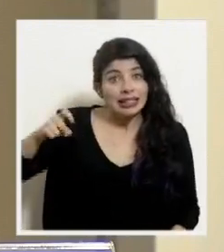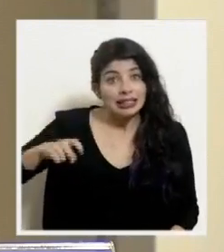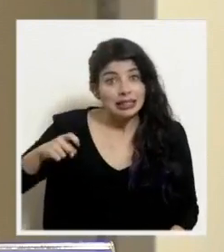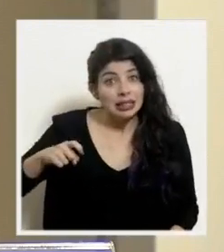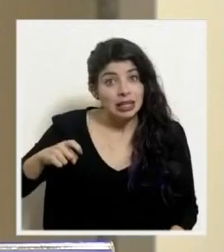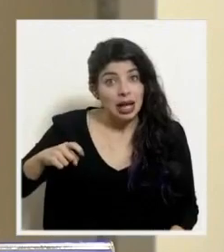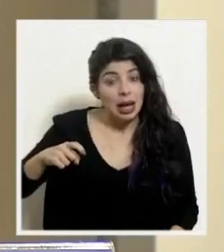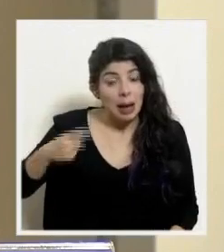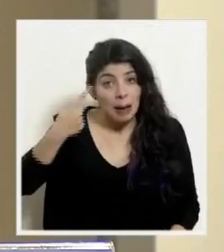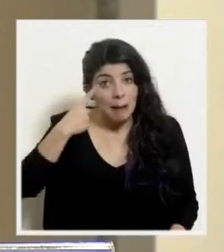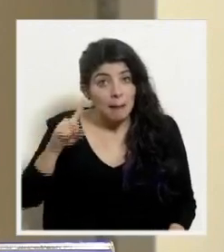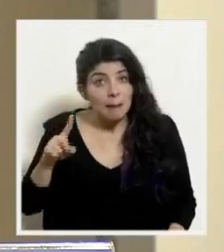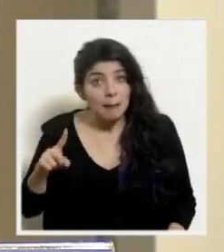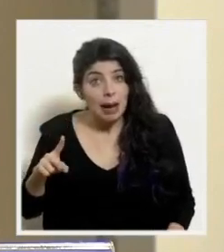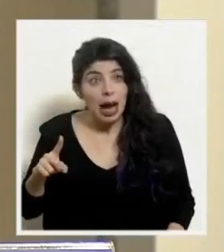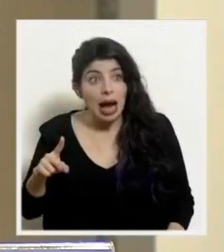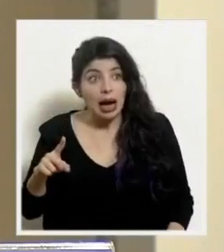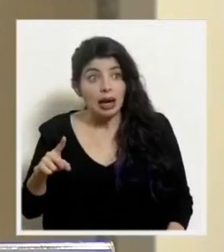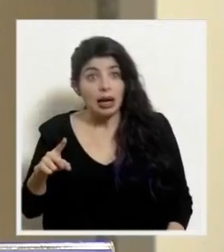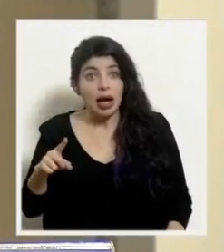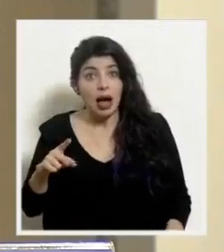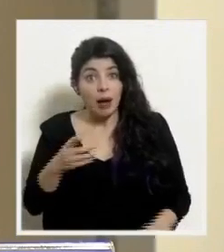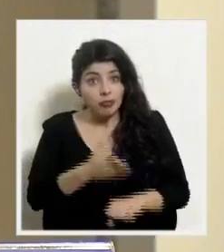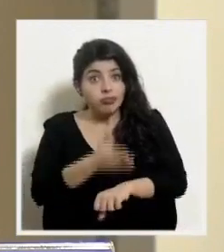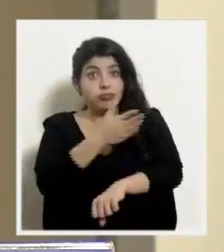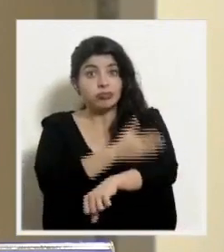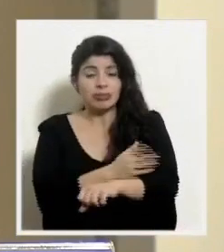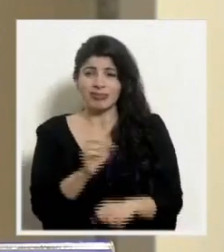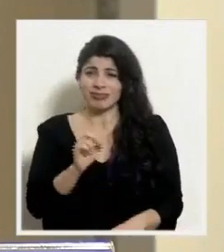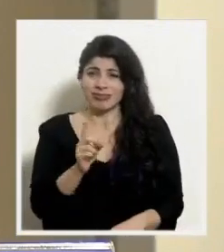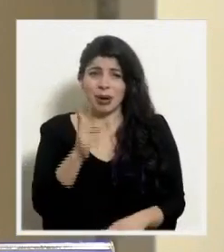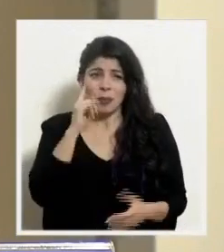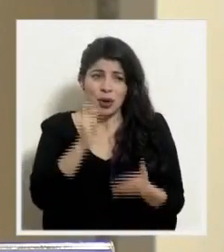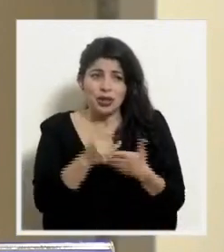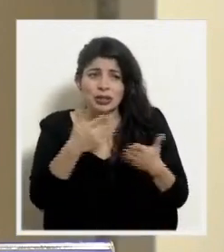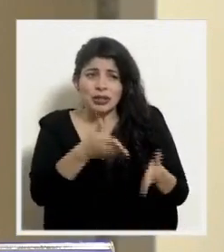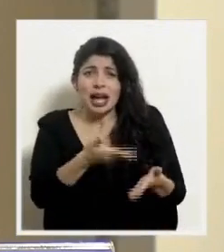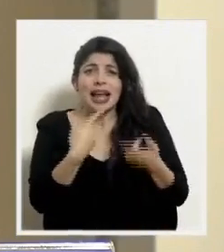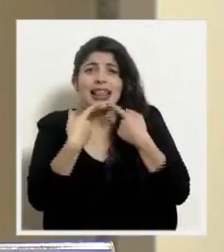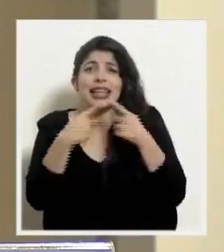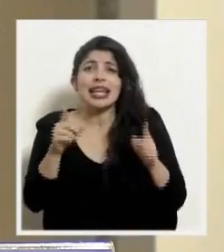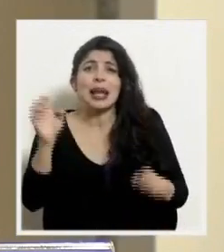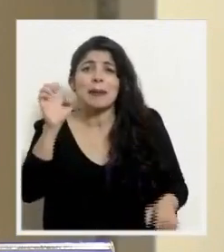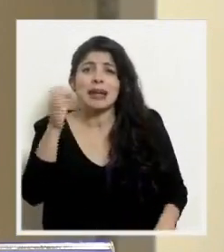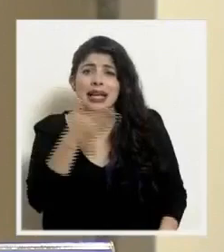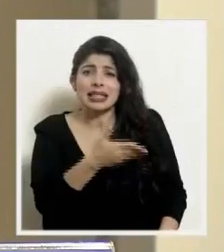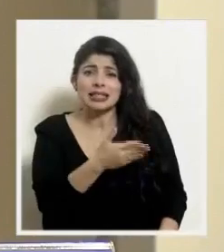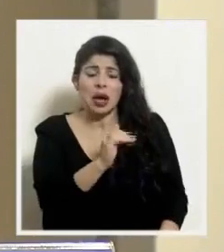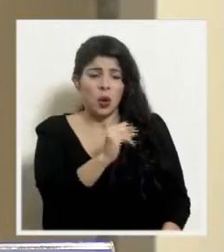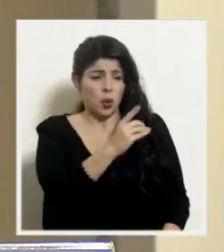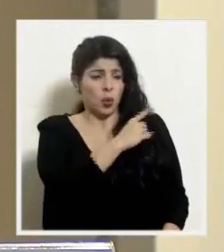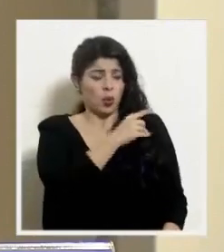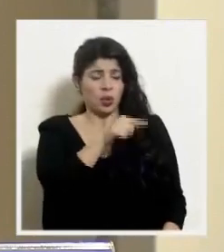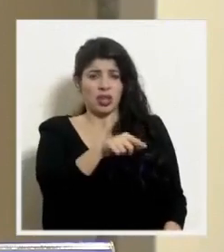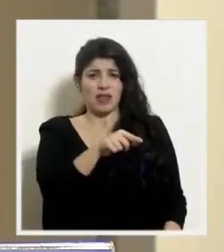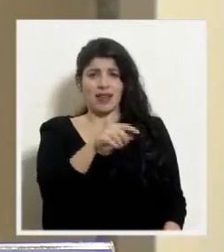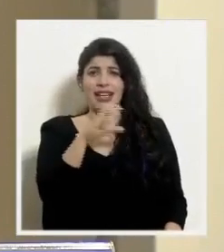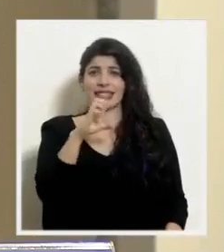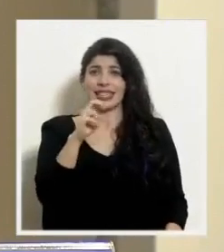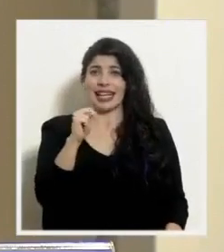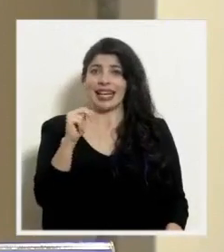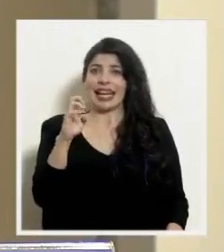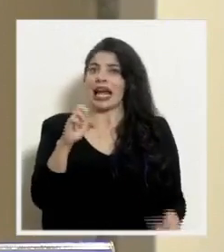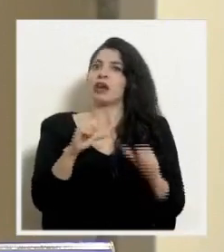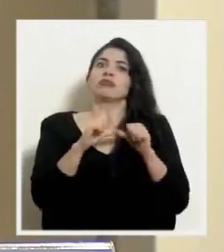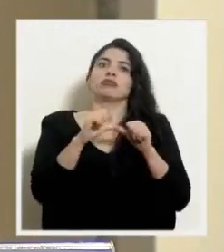poder dar ese salto, porque para eso existe un decreto de emergencia, la Junta Directiva de la CNE se